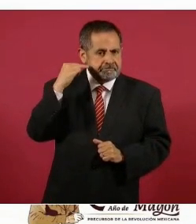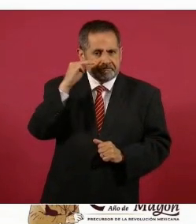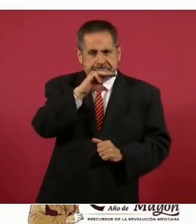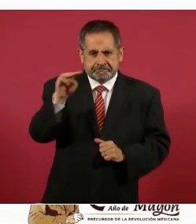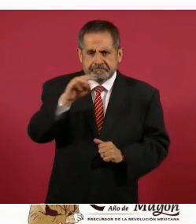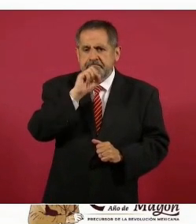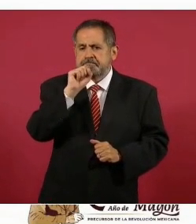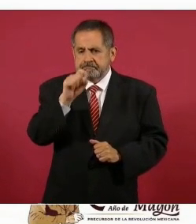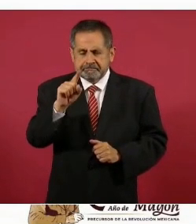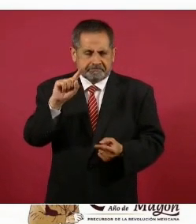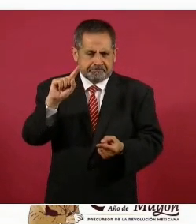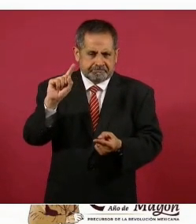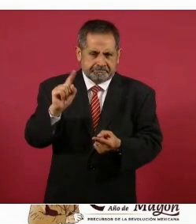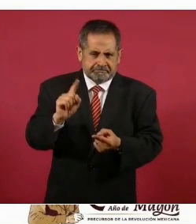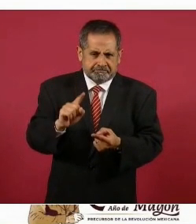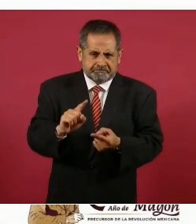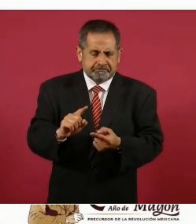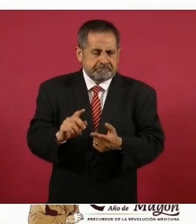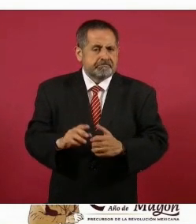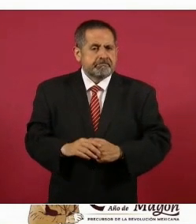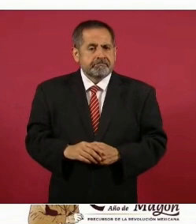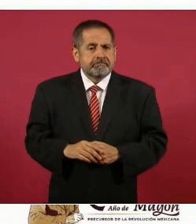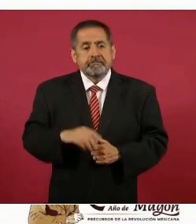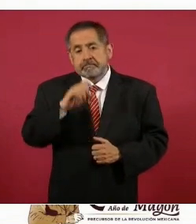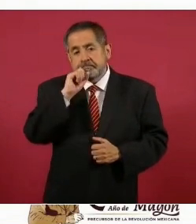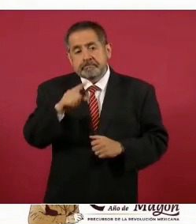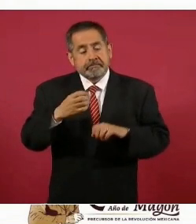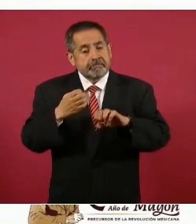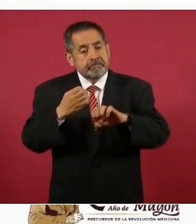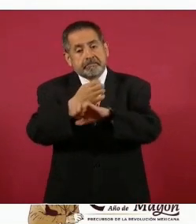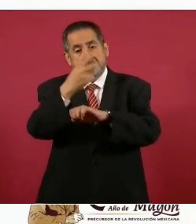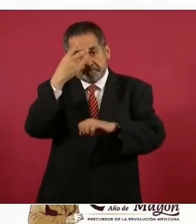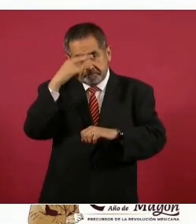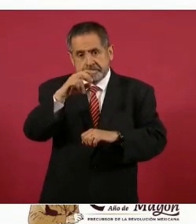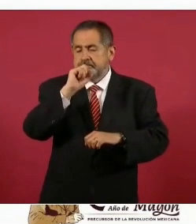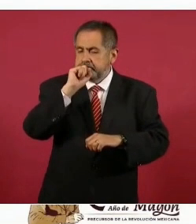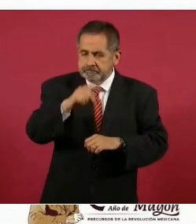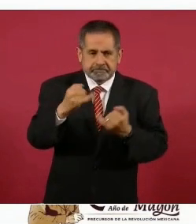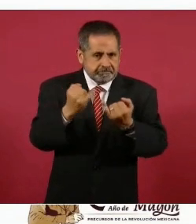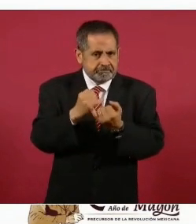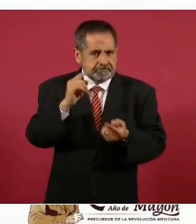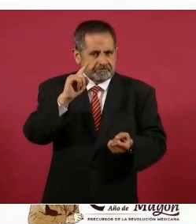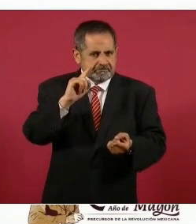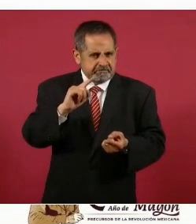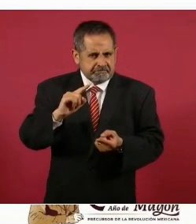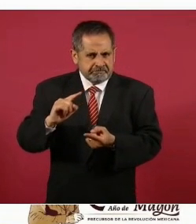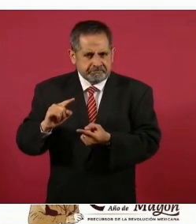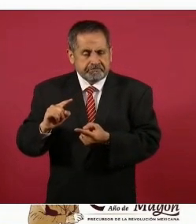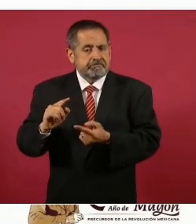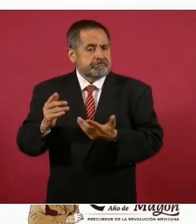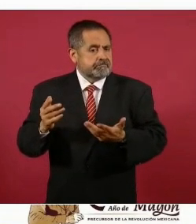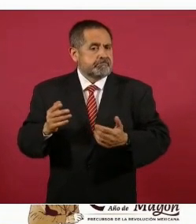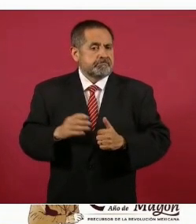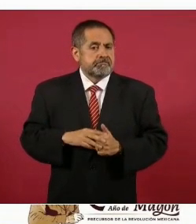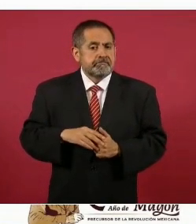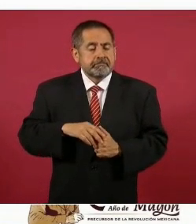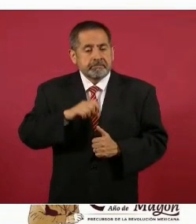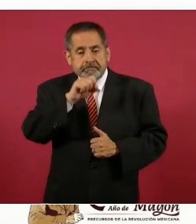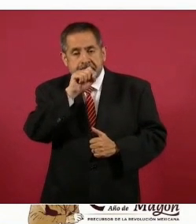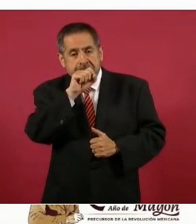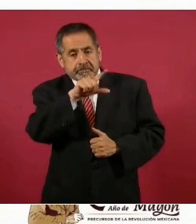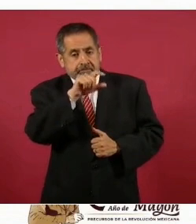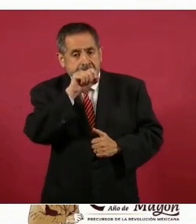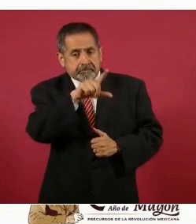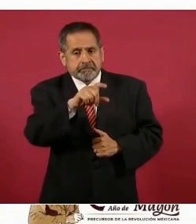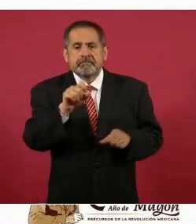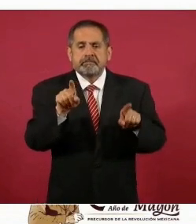a la baja adelante en el Estado de México también adelante en el caso de Jalisco también